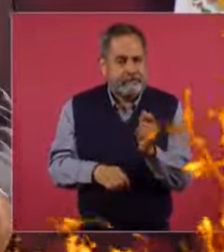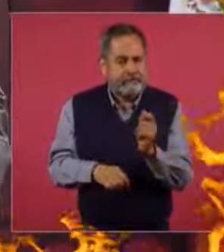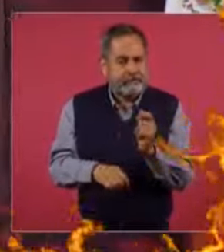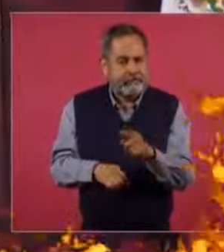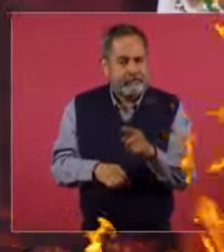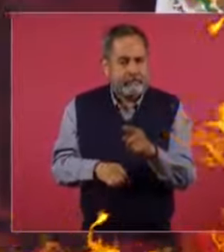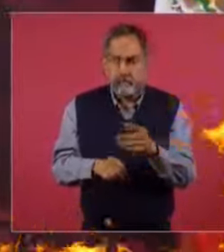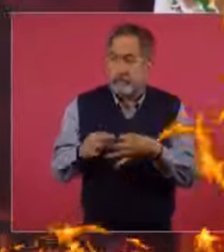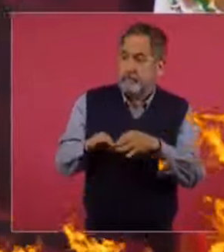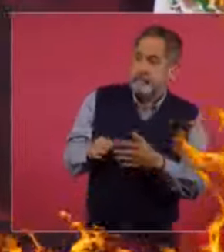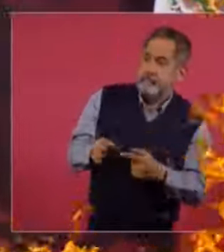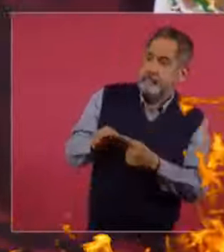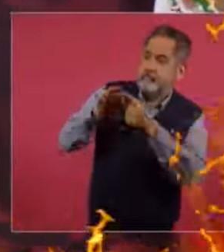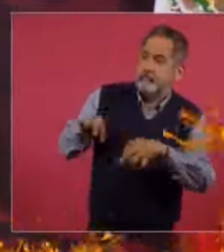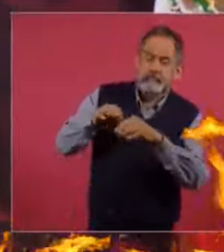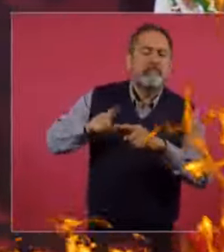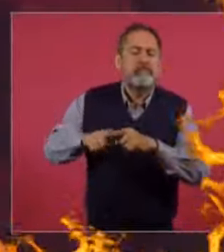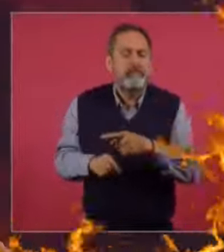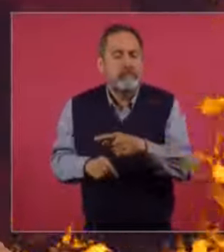exaltado